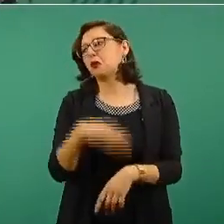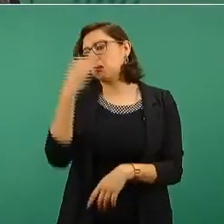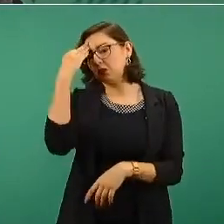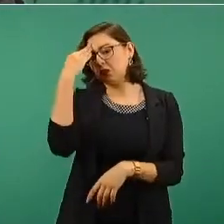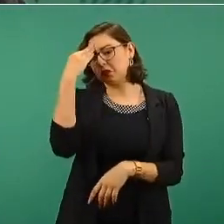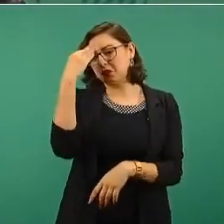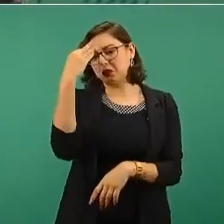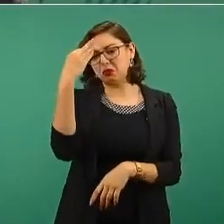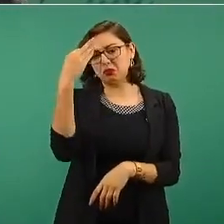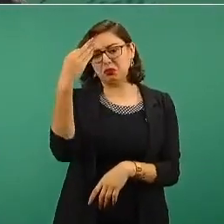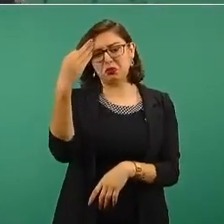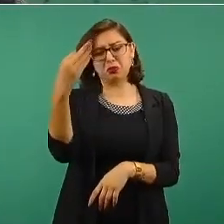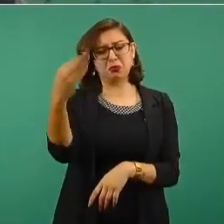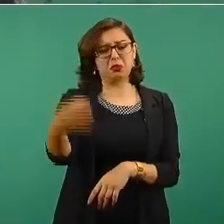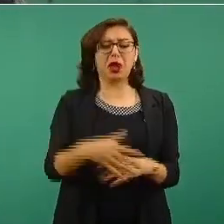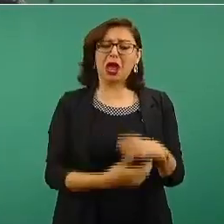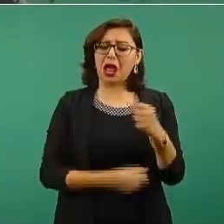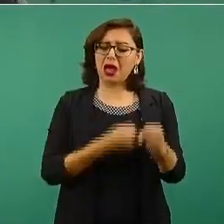Era corrupción